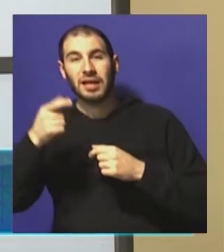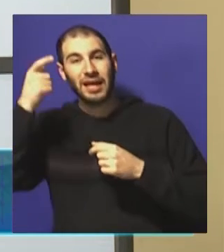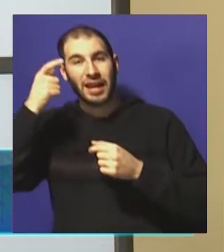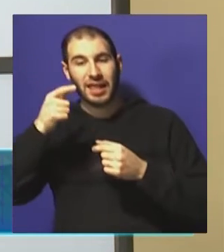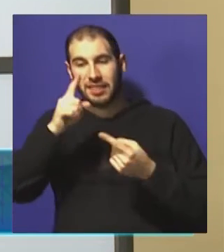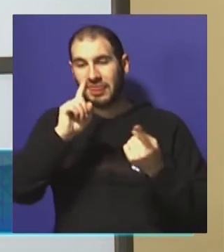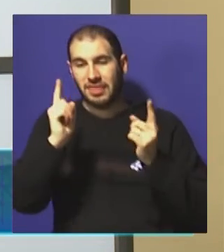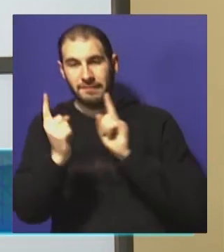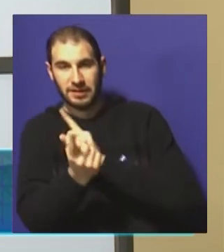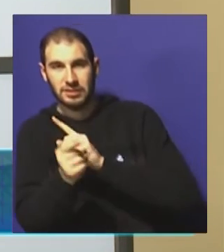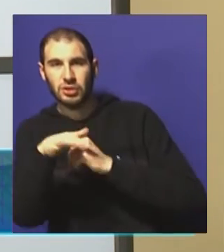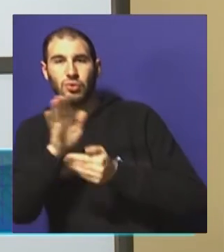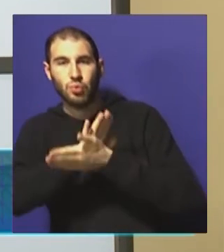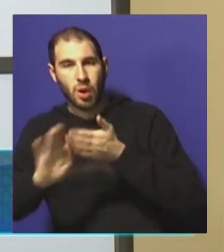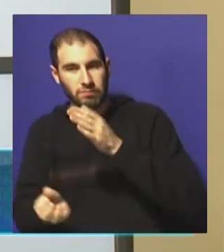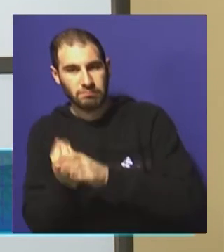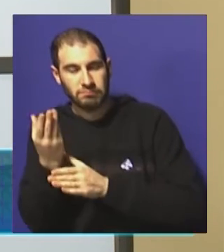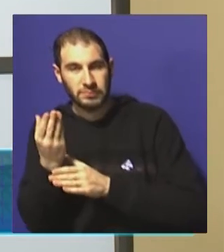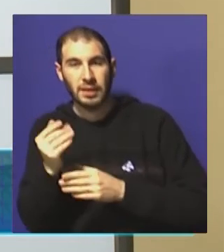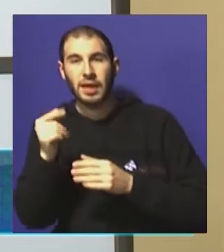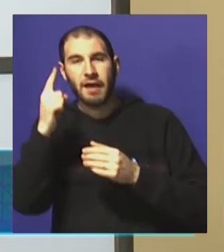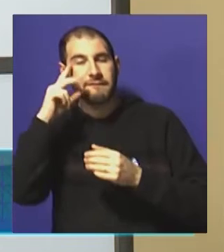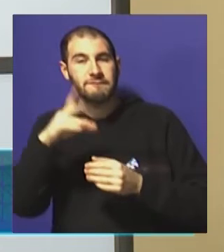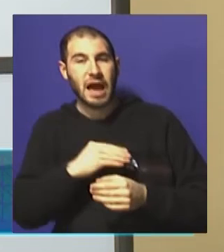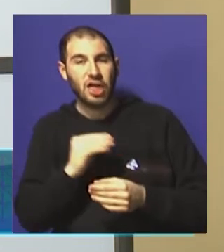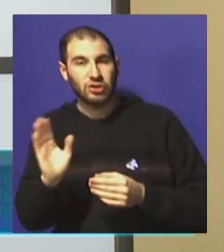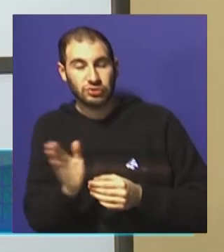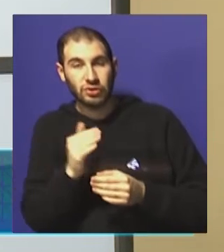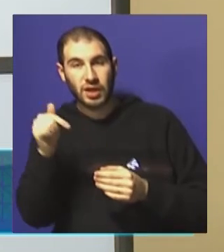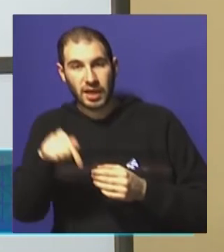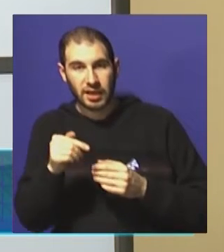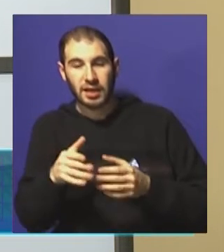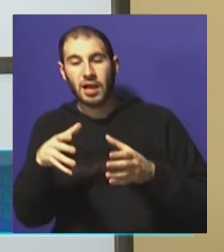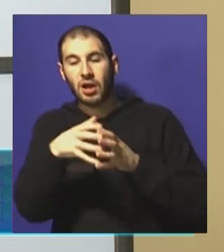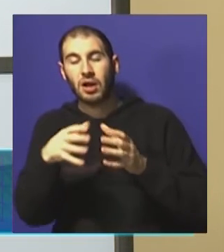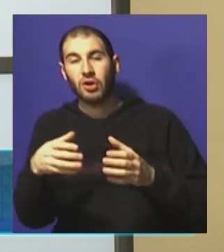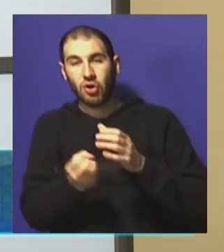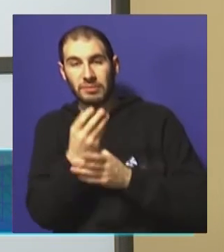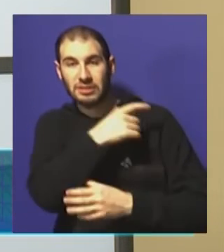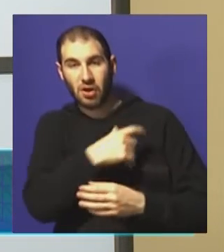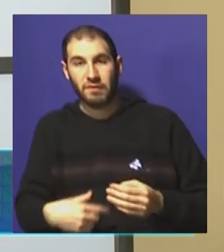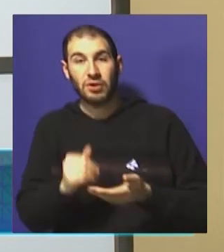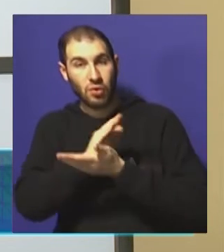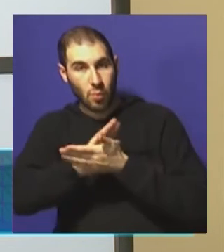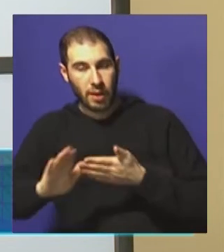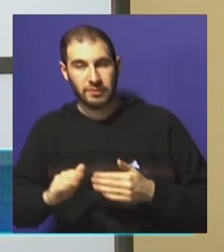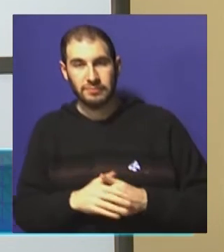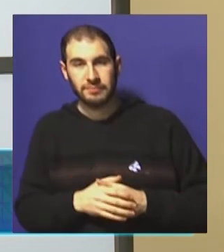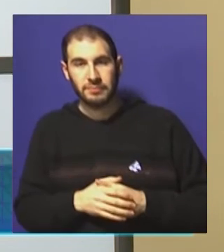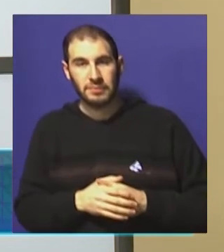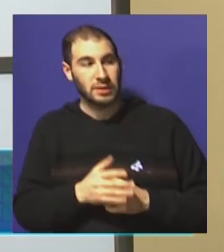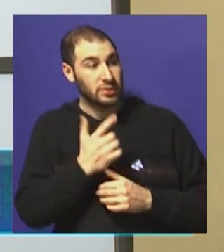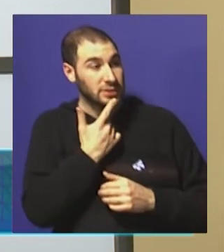régimen a la modernidad, creyendo en todos los valores que van a dar pie a un Estado diferente, moderno.